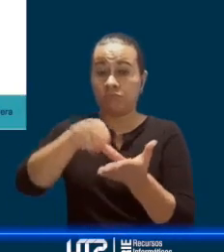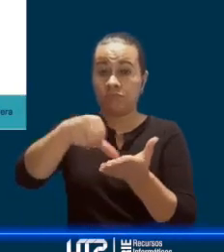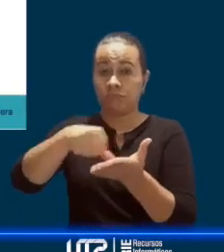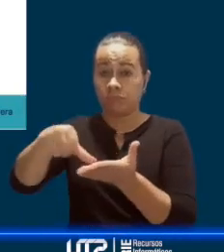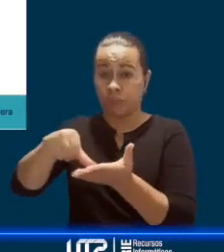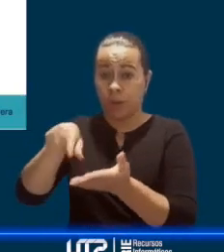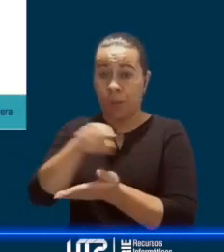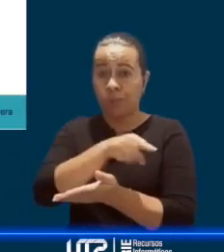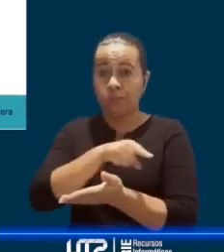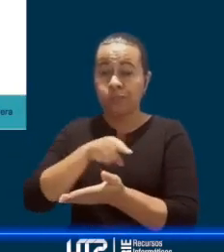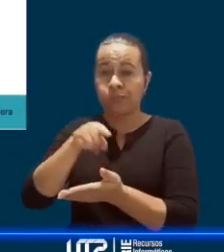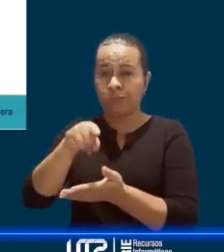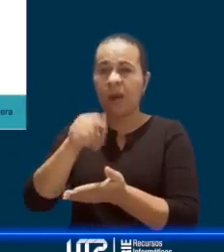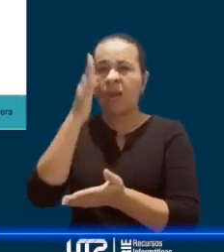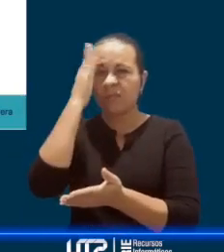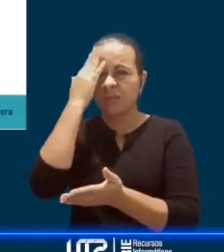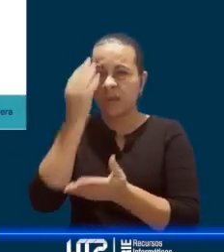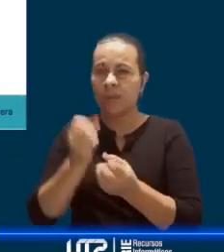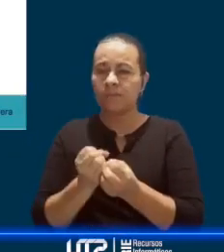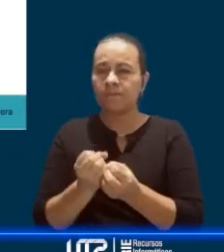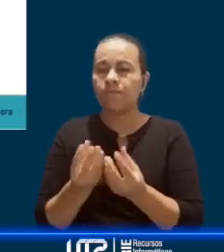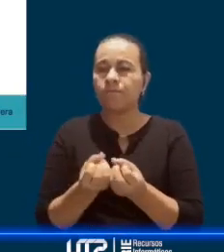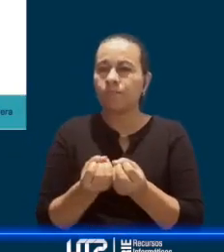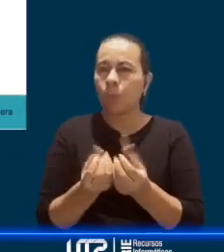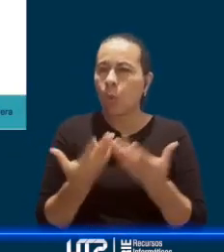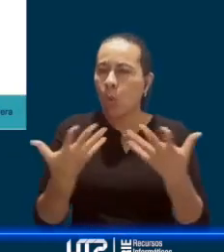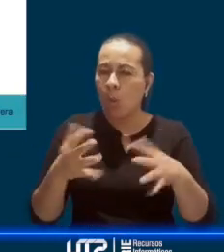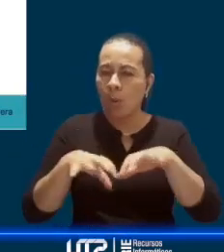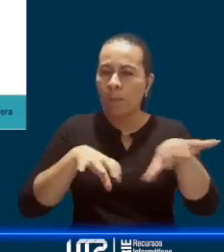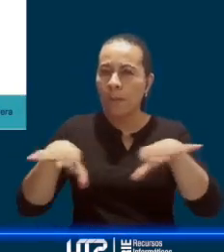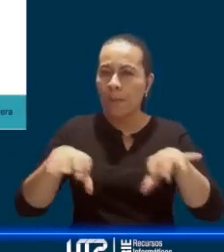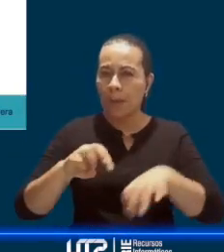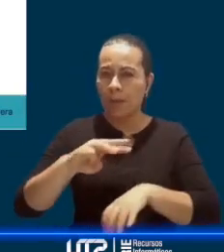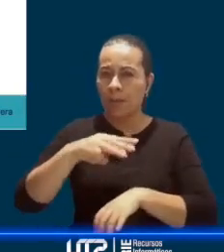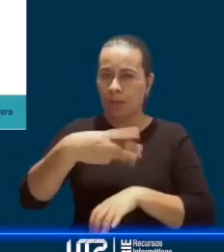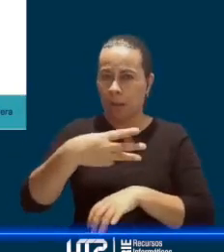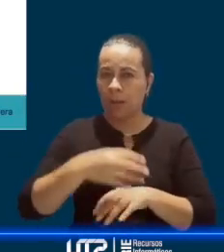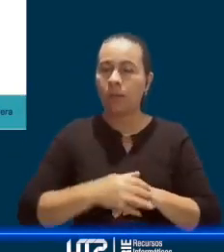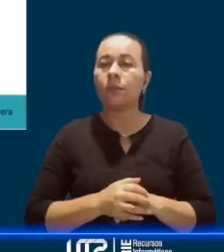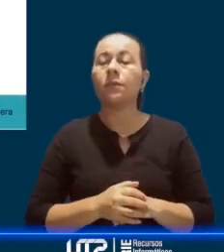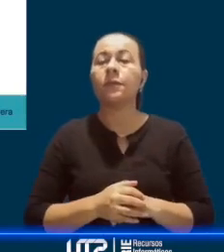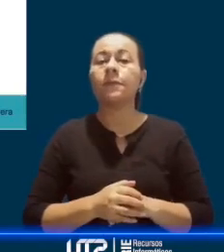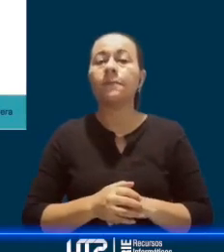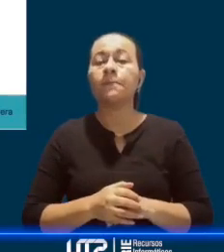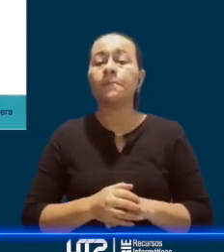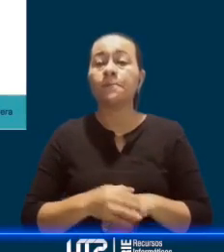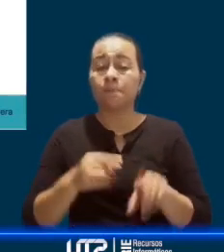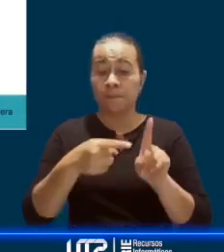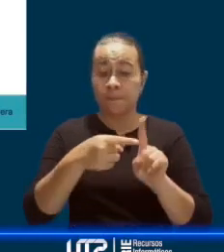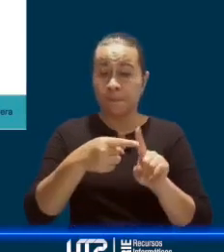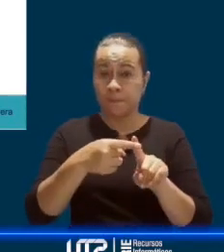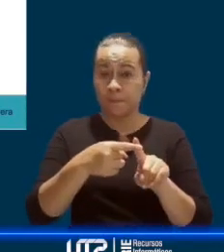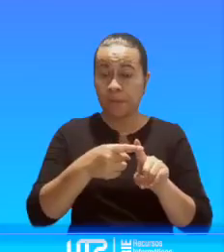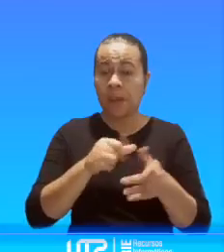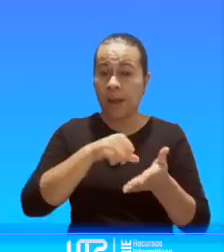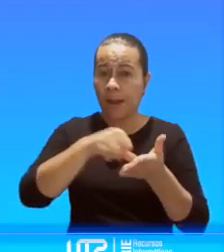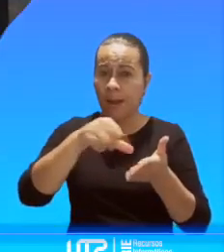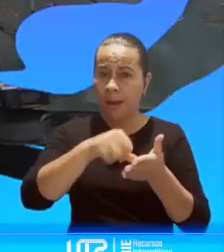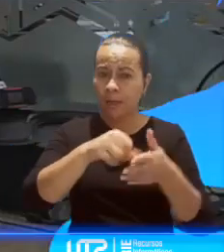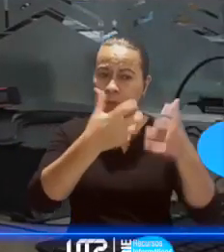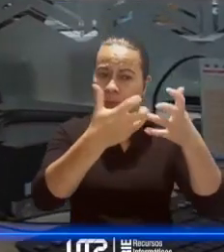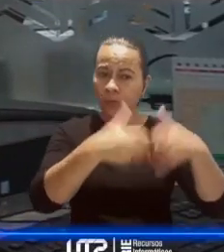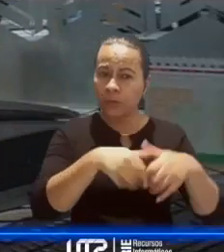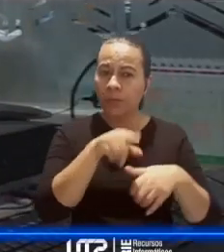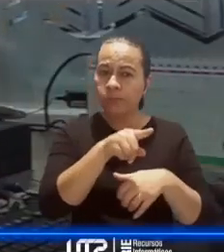Con relación a los gastos, estos se califican en gastos de funcionamiento, gastos de inversión y servicio a la deuda pública.